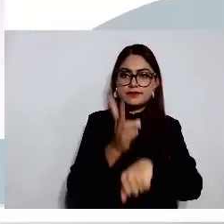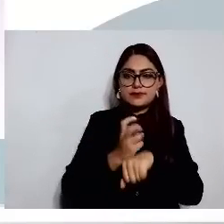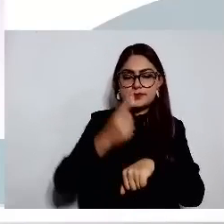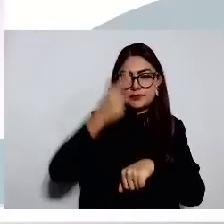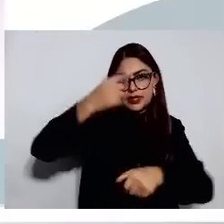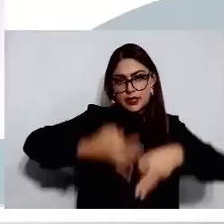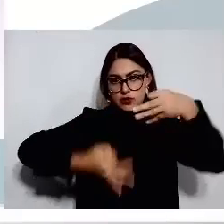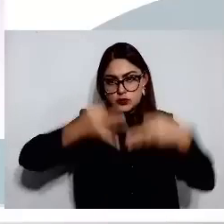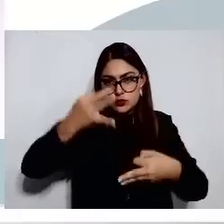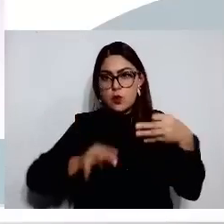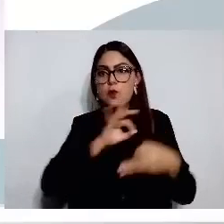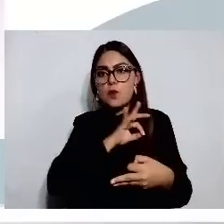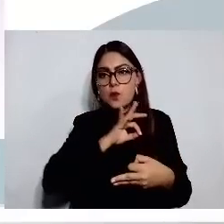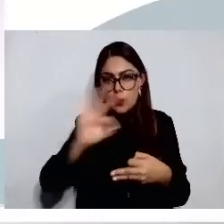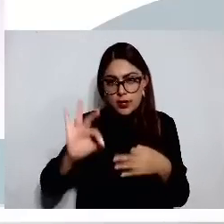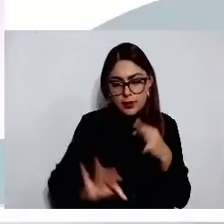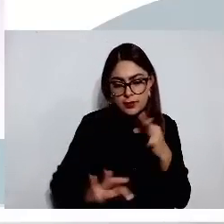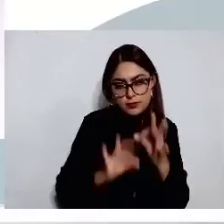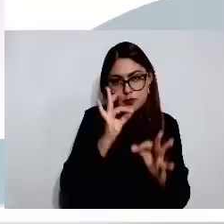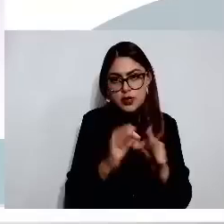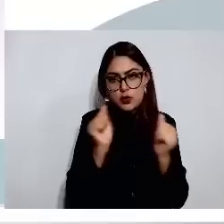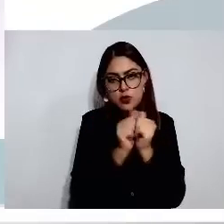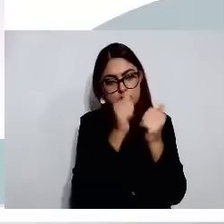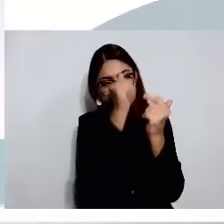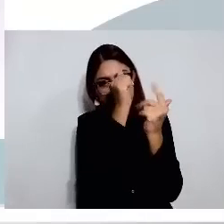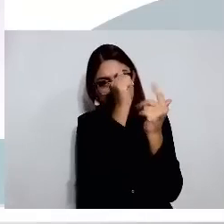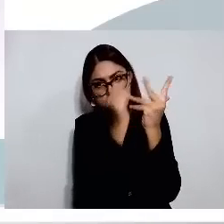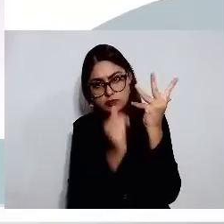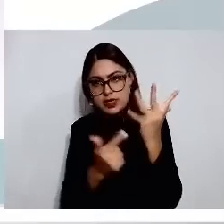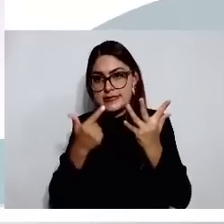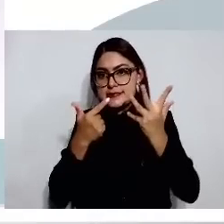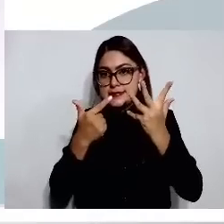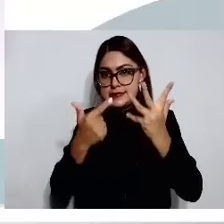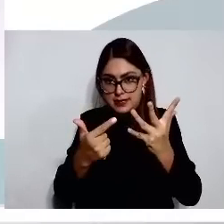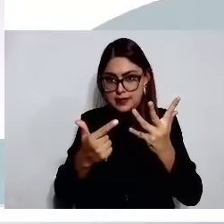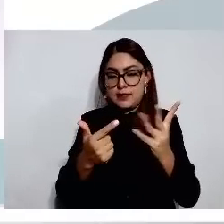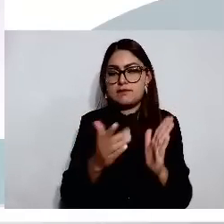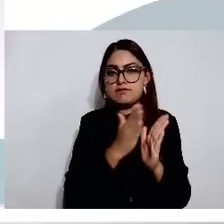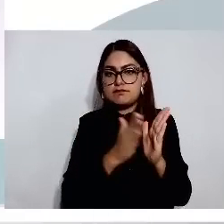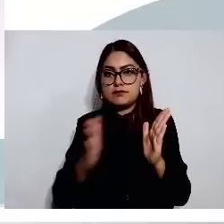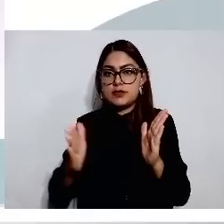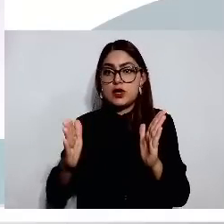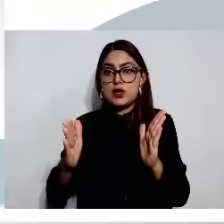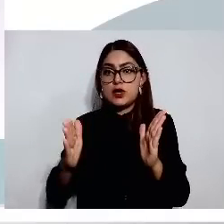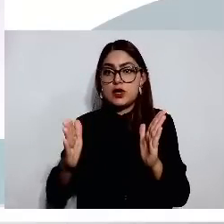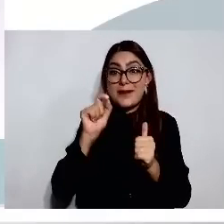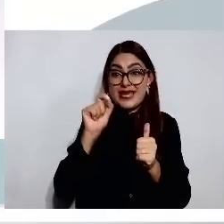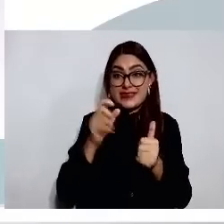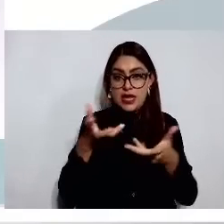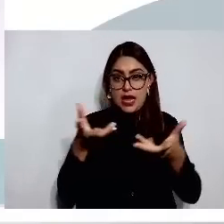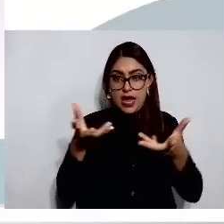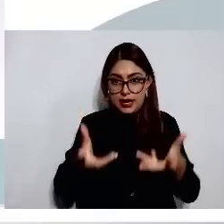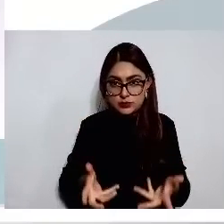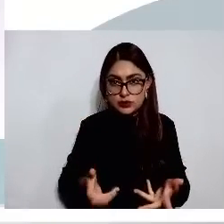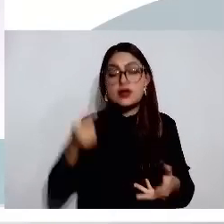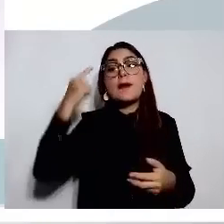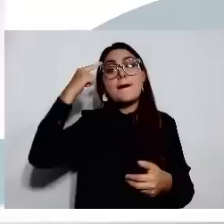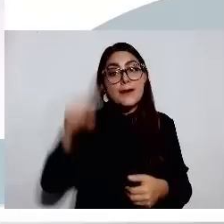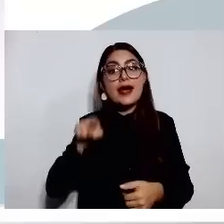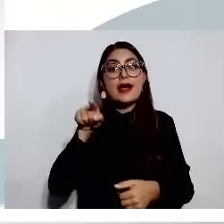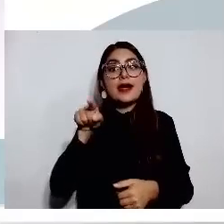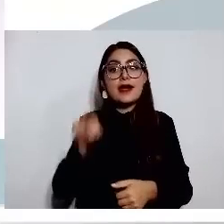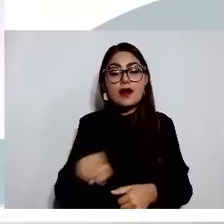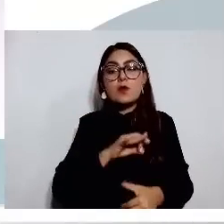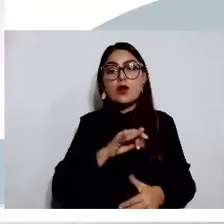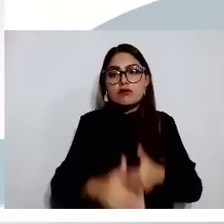7 estrategias enmarcadas en 20 acciones para ir caminando poco a poco hacia la